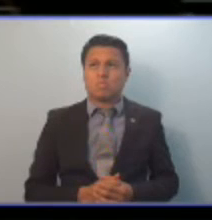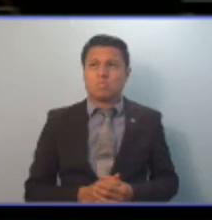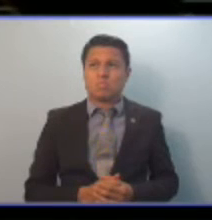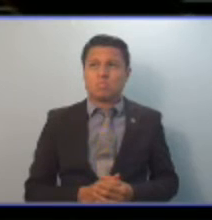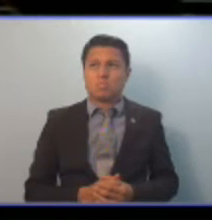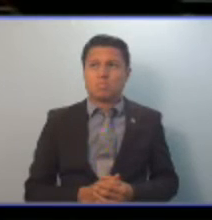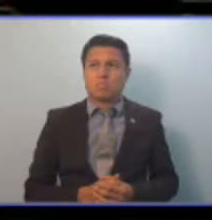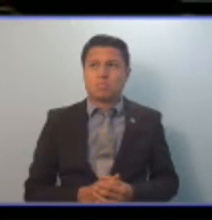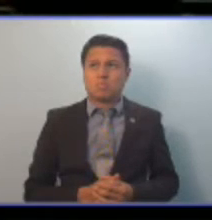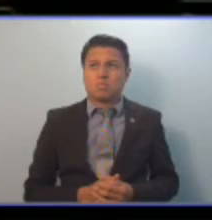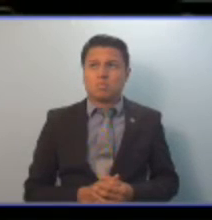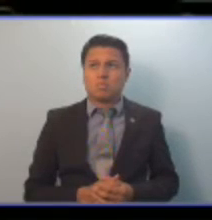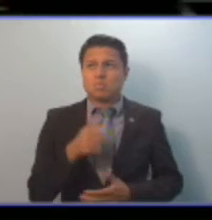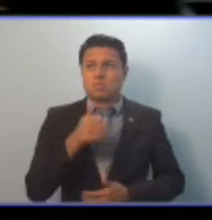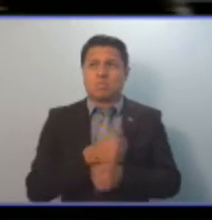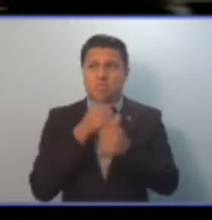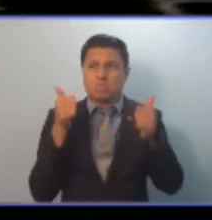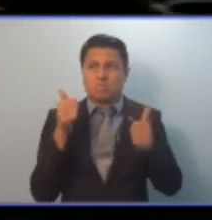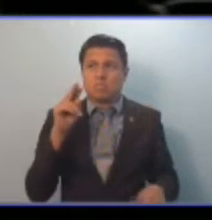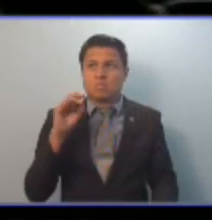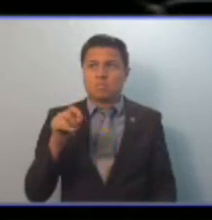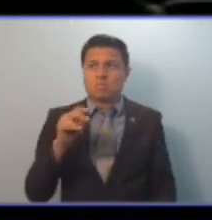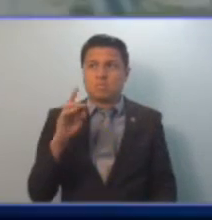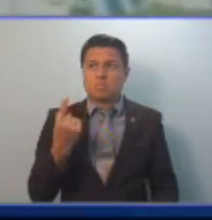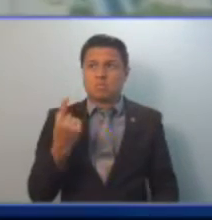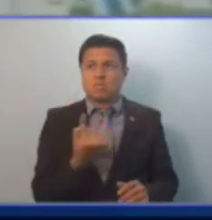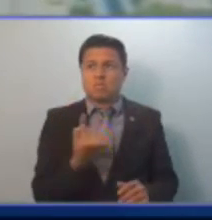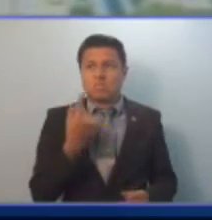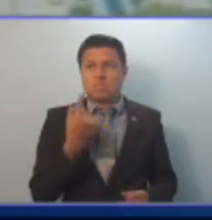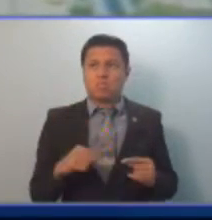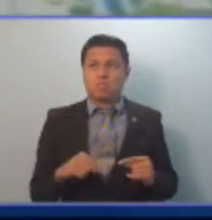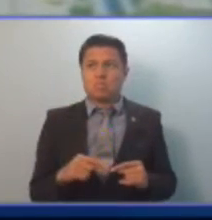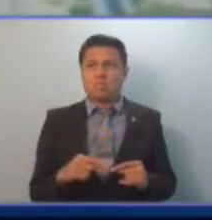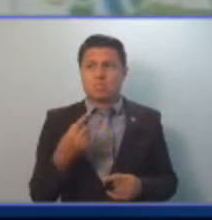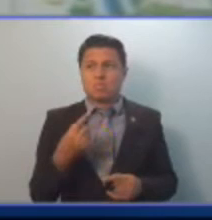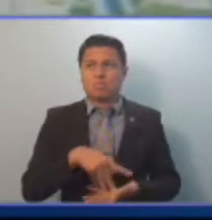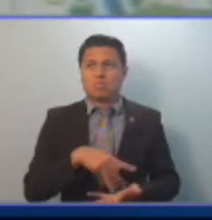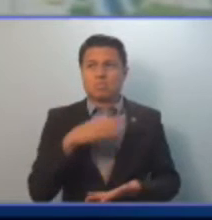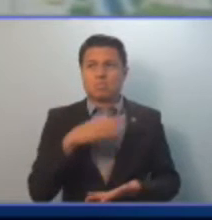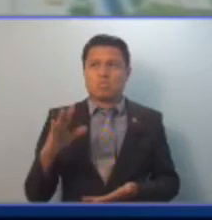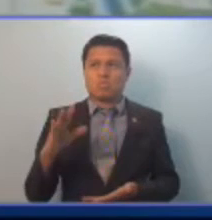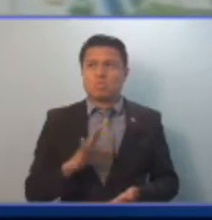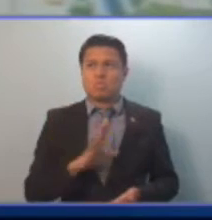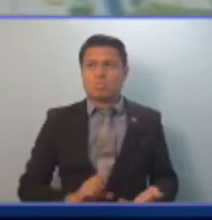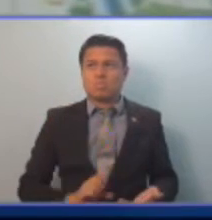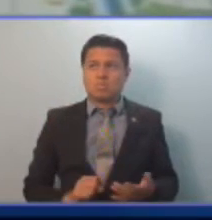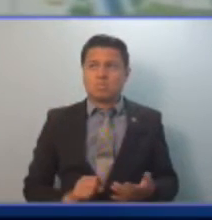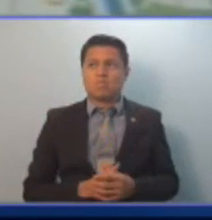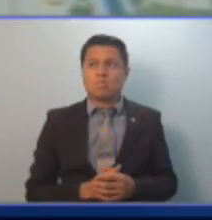Buenos días, licenciado Gilberto Canjura. A los presentes, buenos días, pueblo salvadoreño.